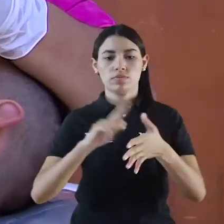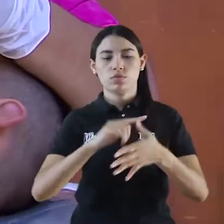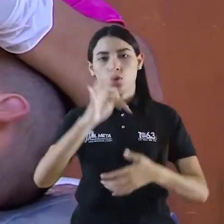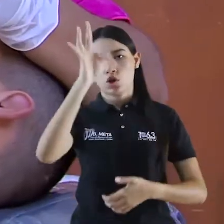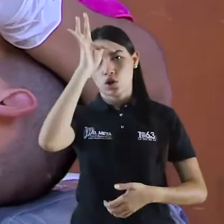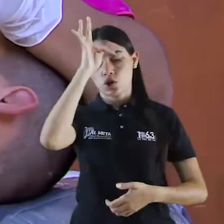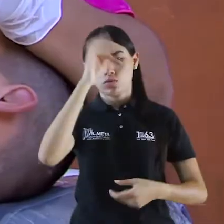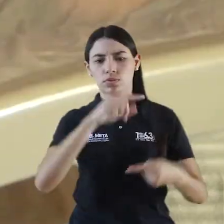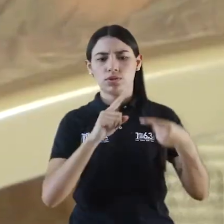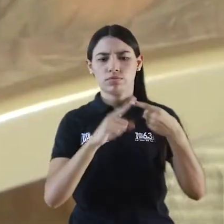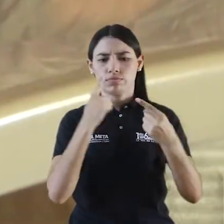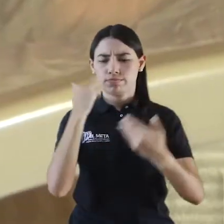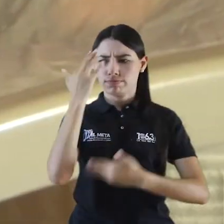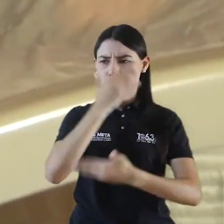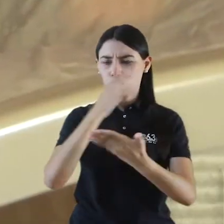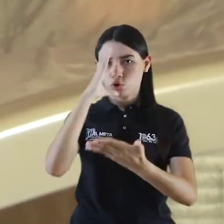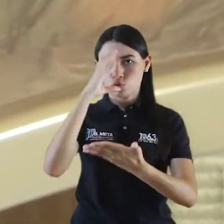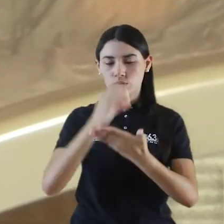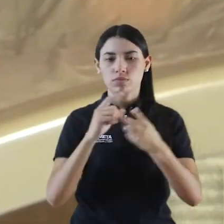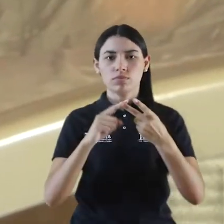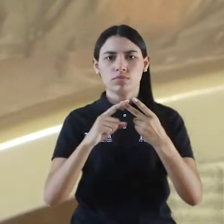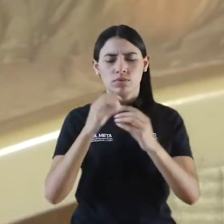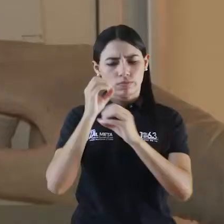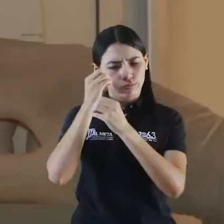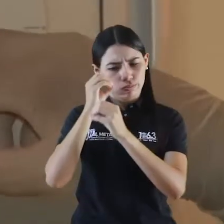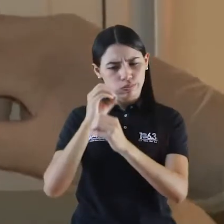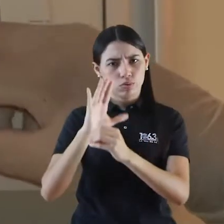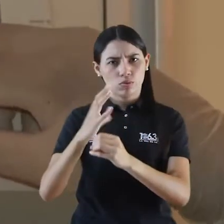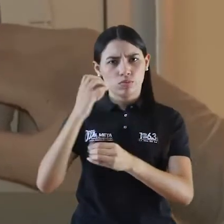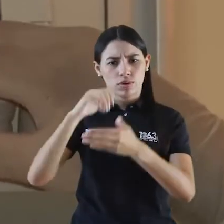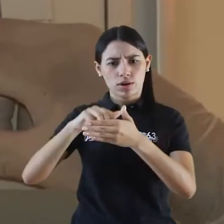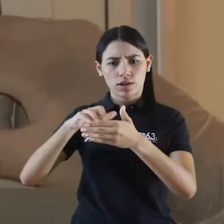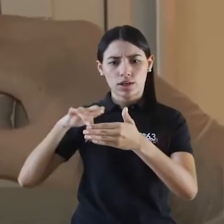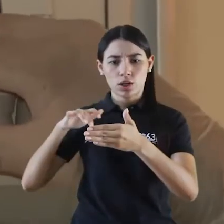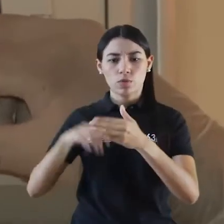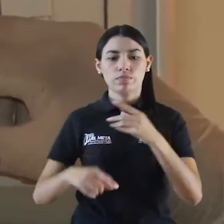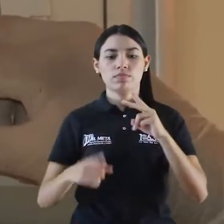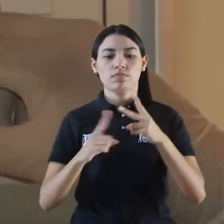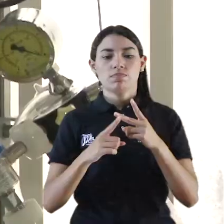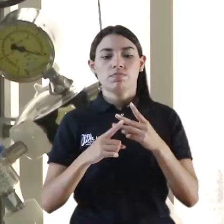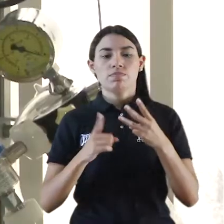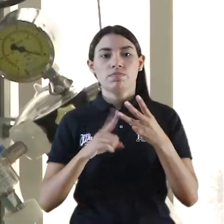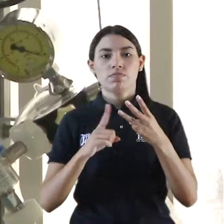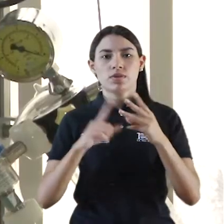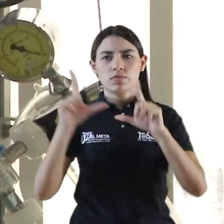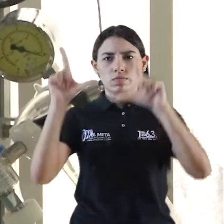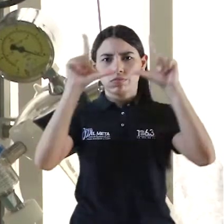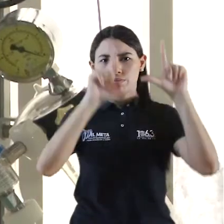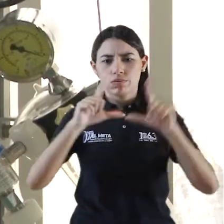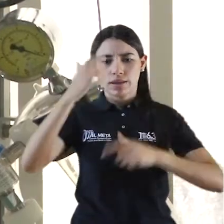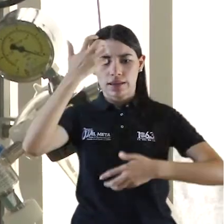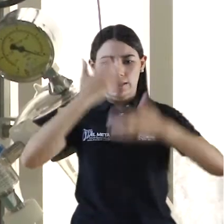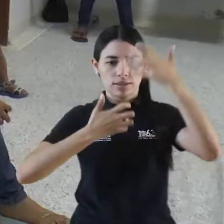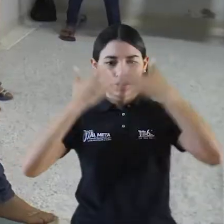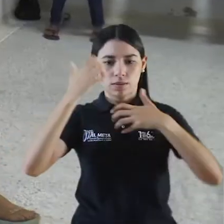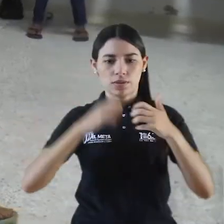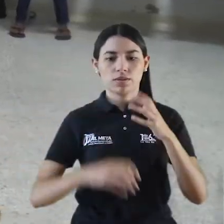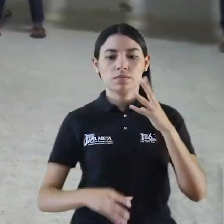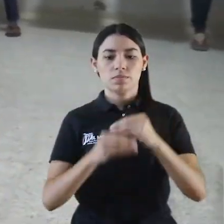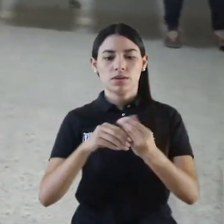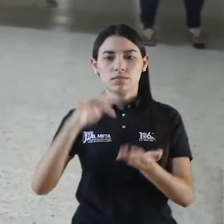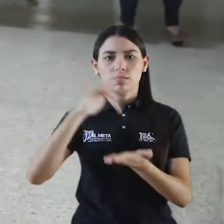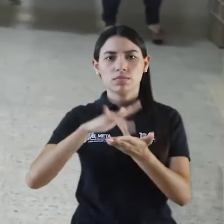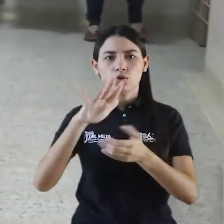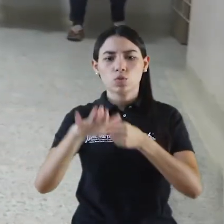clínico, rayos X, traslado asistencial básico terrestre y fluvial, actividades de promoción y prevención y las actividades del plan de